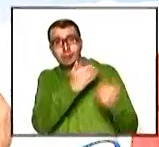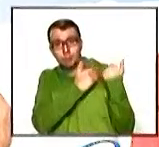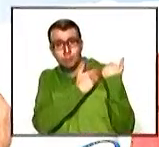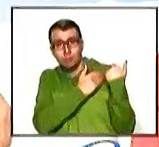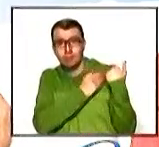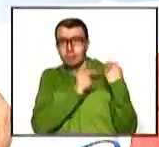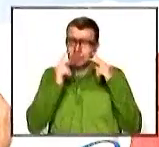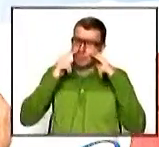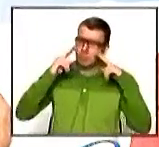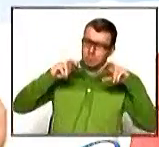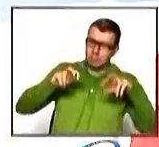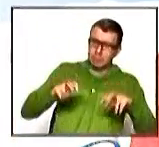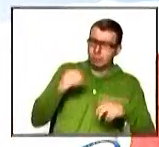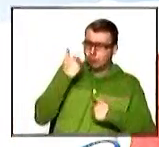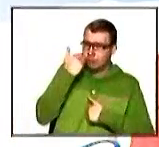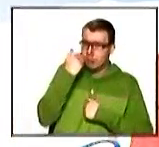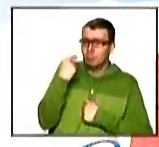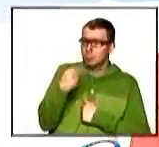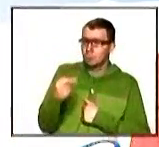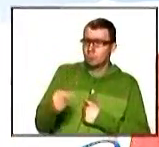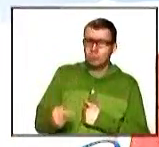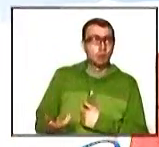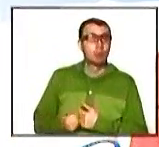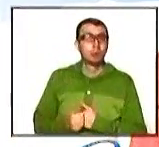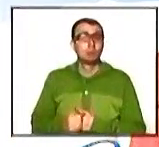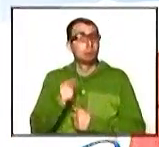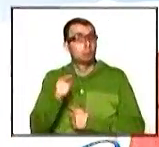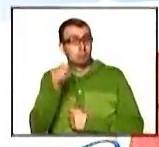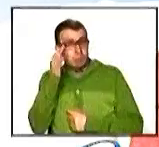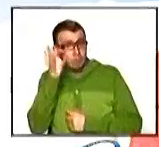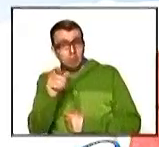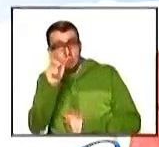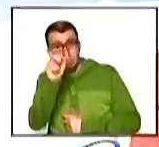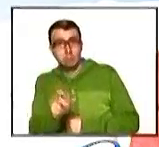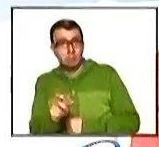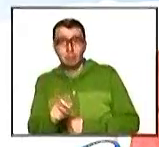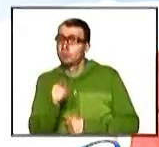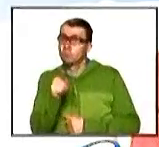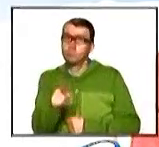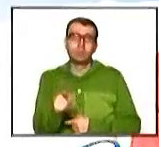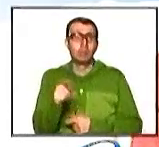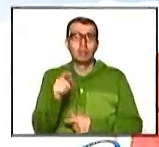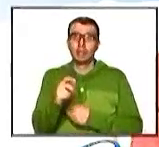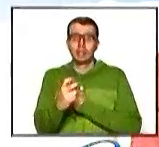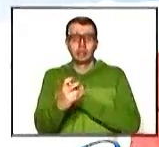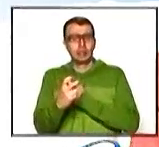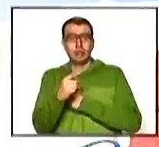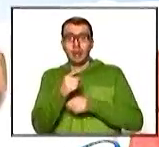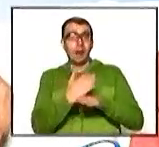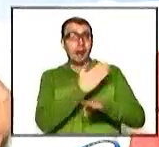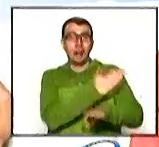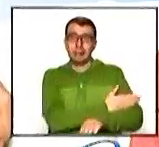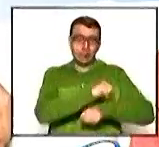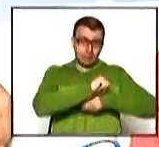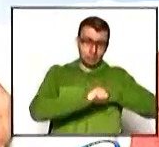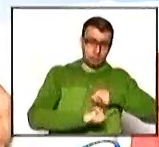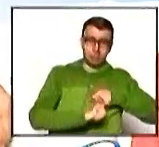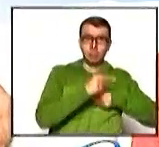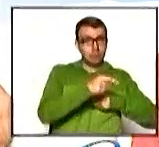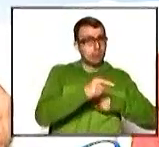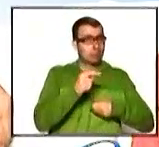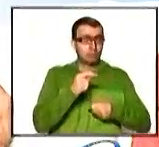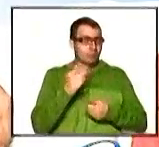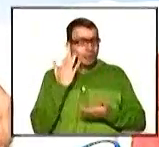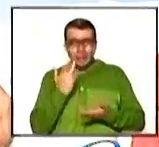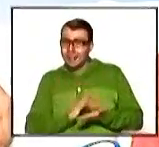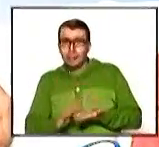Entonces, puede ser que la persona no está bien desintoxicada. Es la misma reacción de la